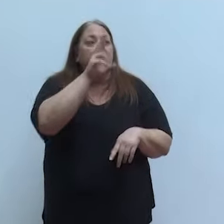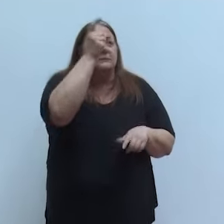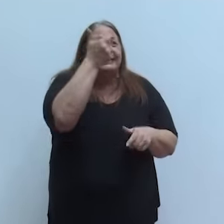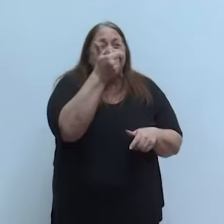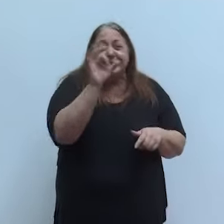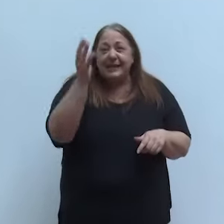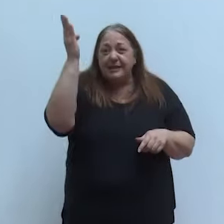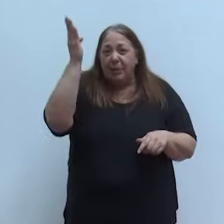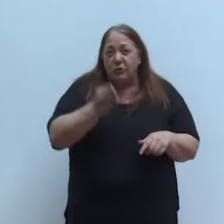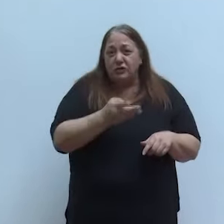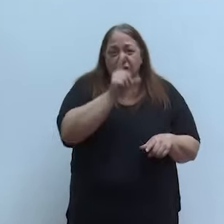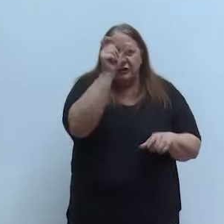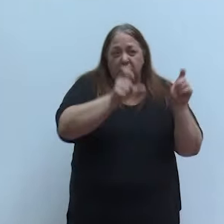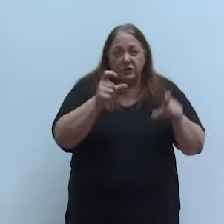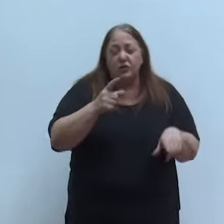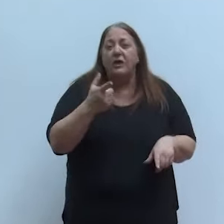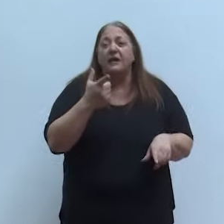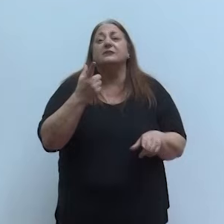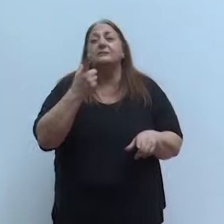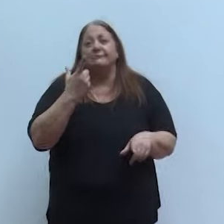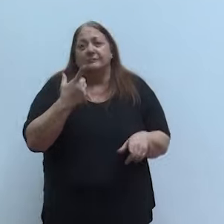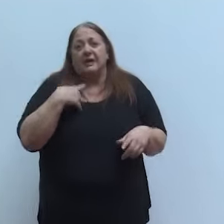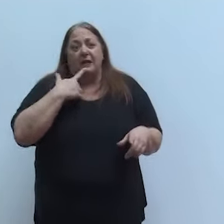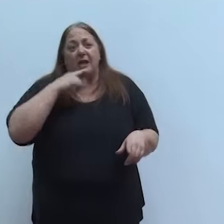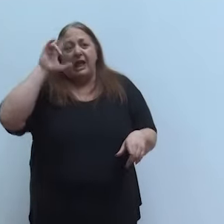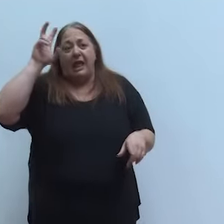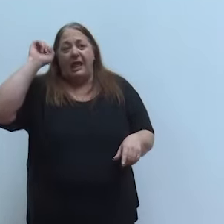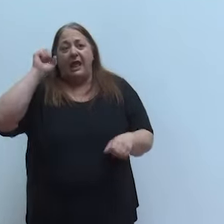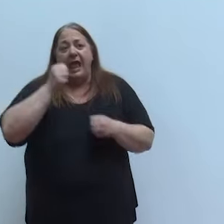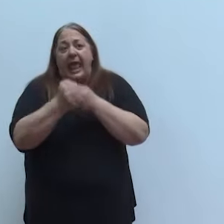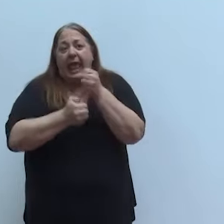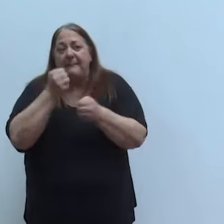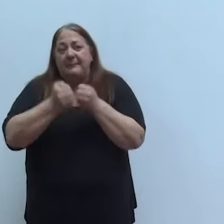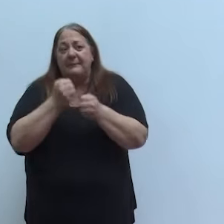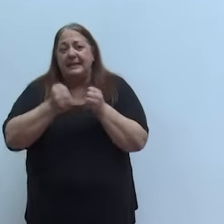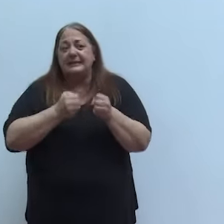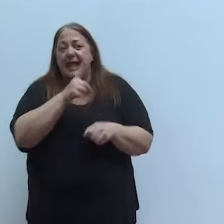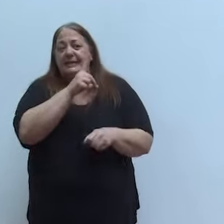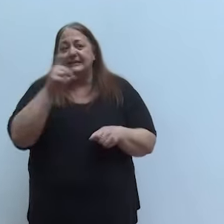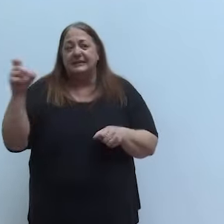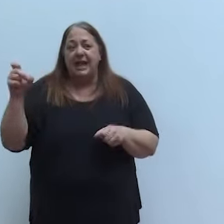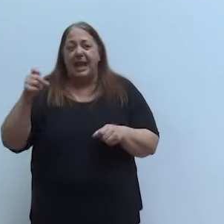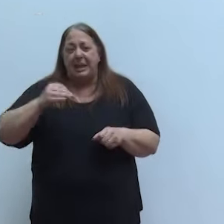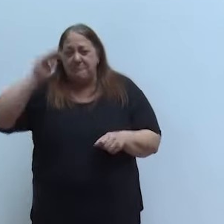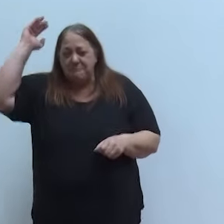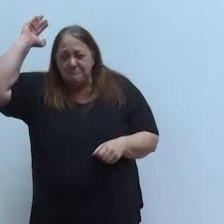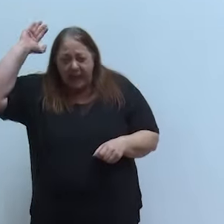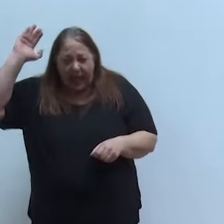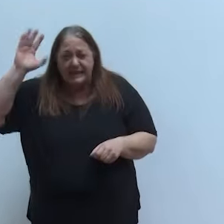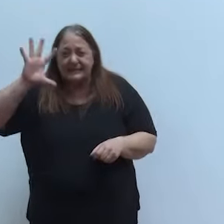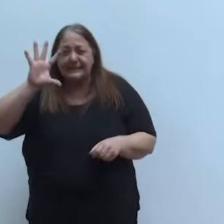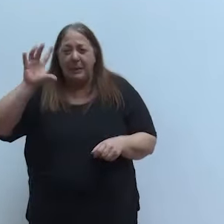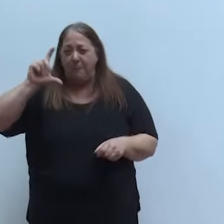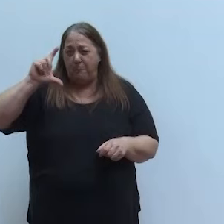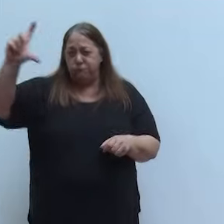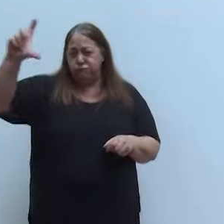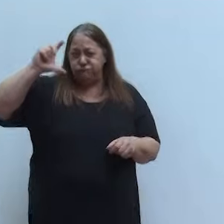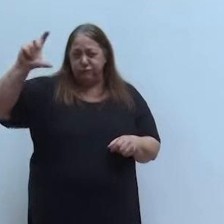empresario gane 100 veces más que un obrero o un empleado suyo o sea niveles de desigualdad muy fuertes